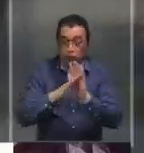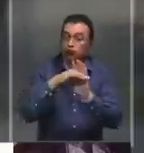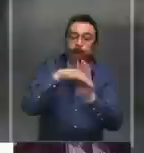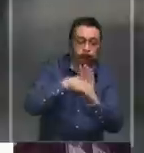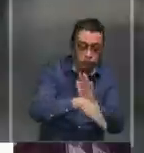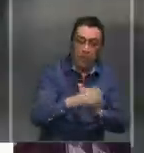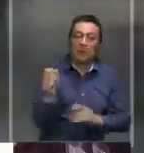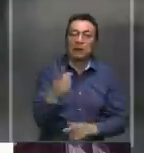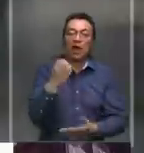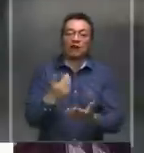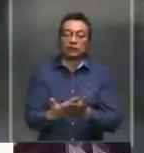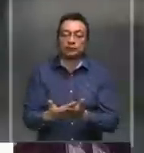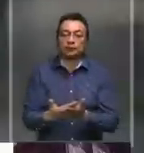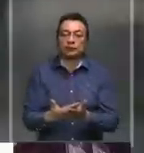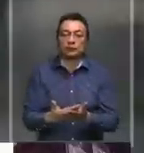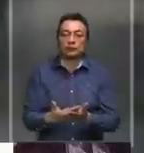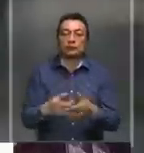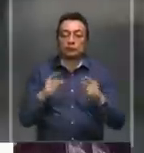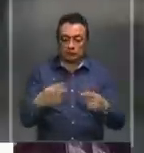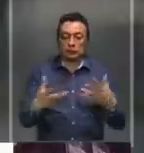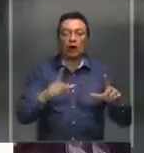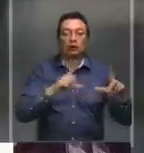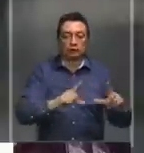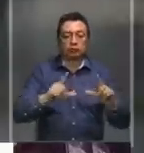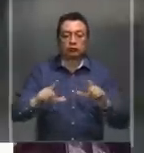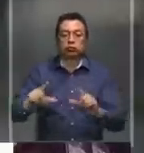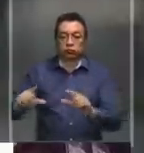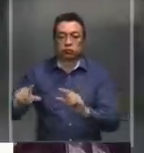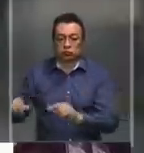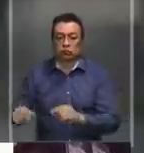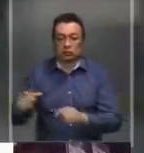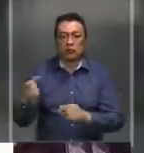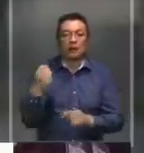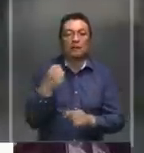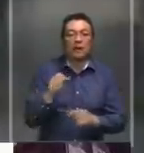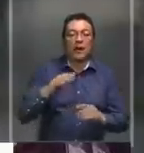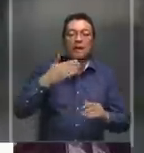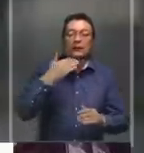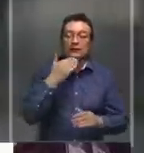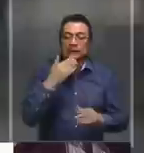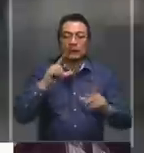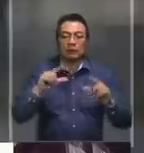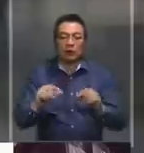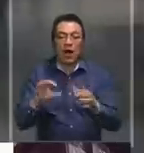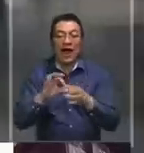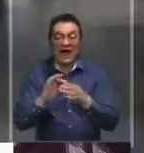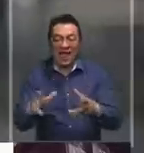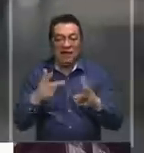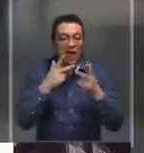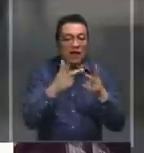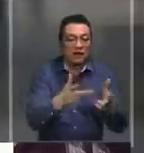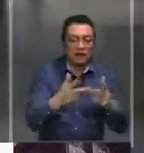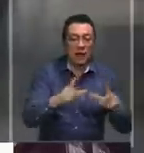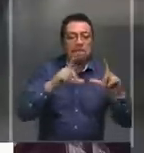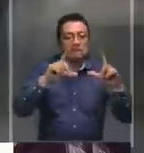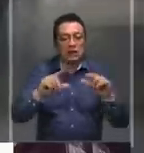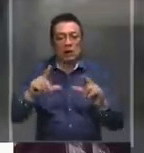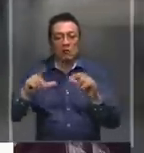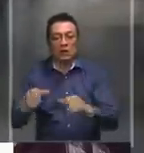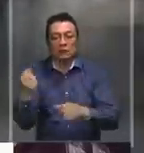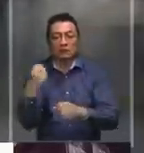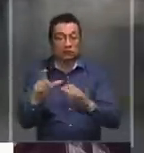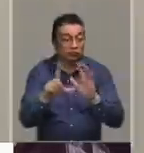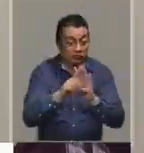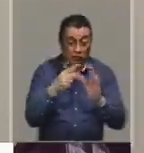aumento. Se produjo una disminución importante en hechos de menor gravedad, menor en atentados o en delitos de